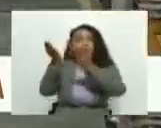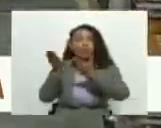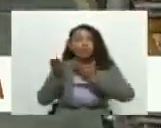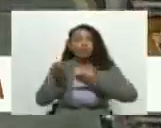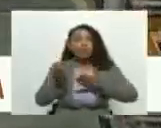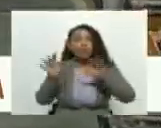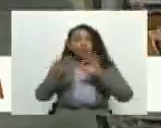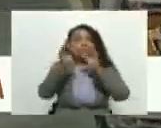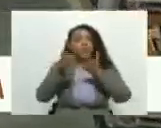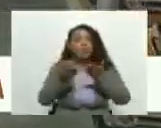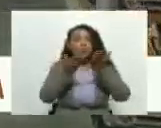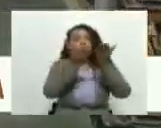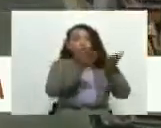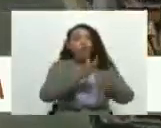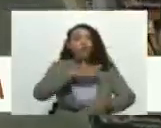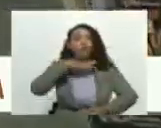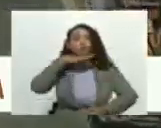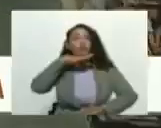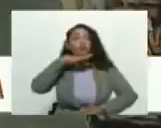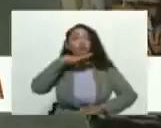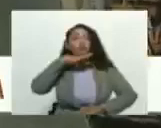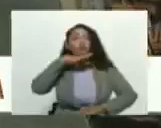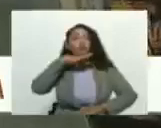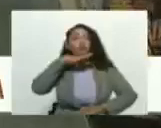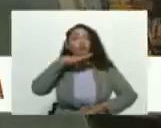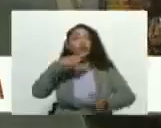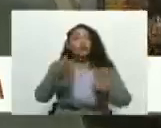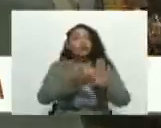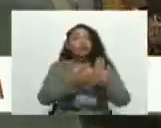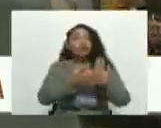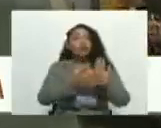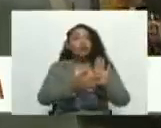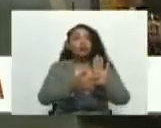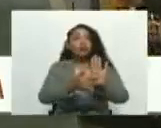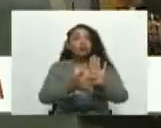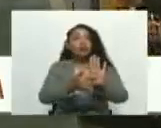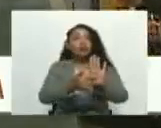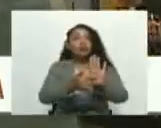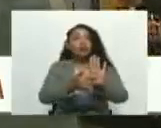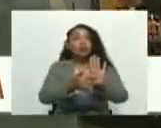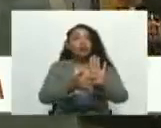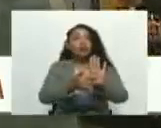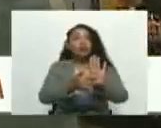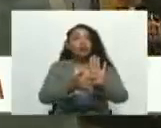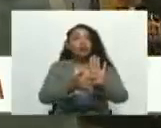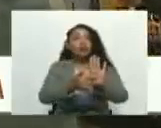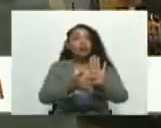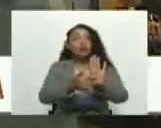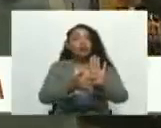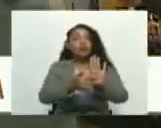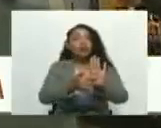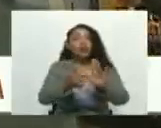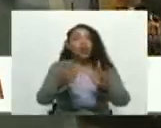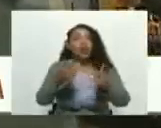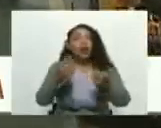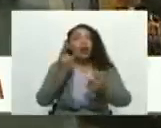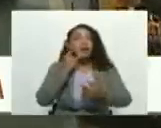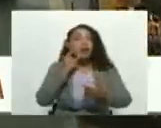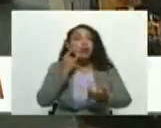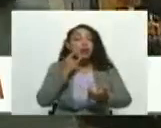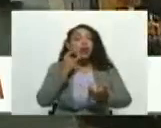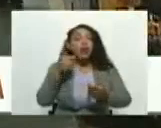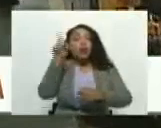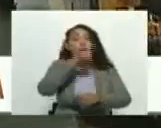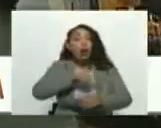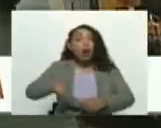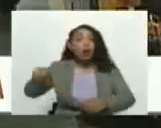una dotación, la cantidad, el amperaje de nuestras baterías, los amperios de nuestras baterías, los